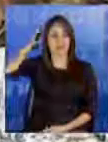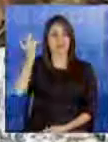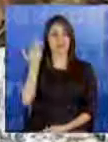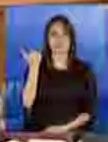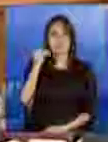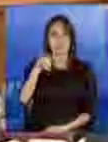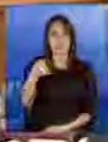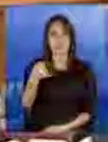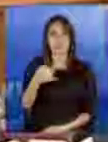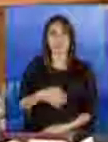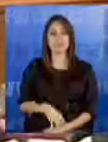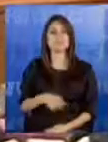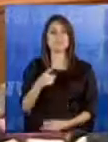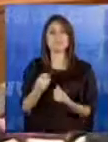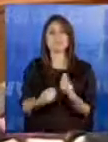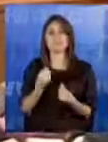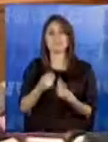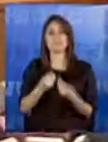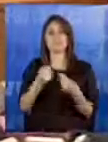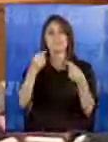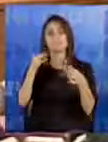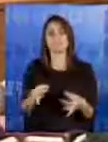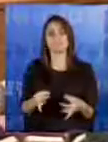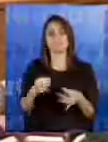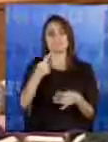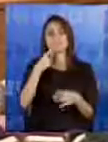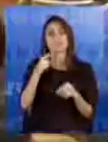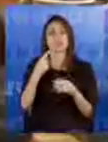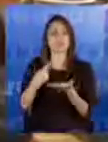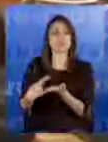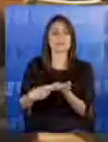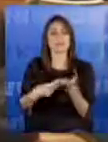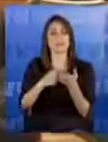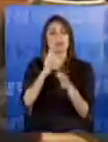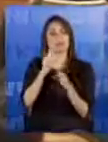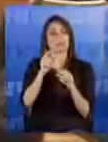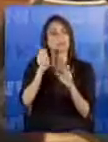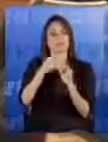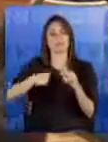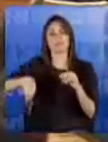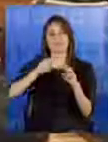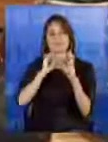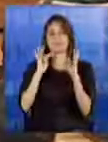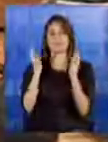jueves. Antes se desarrollará la sesión extraordinaria del Consejo Metropolitano. Cristian Hidalgo, TC Televisión.